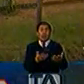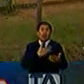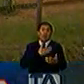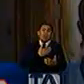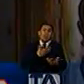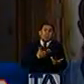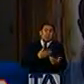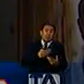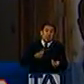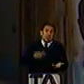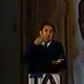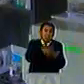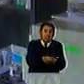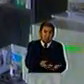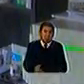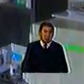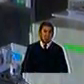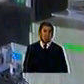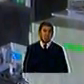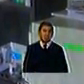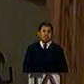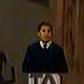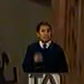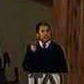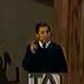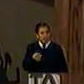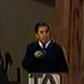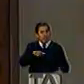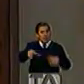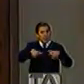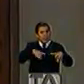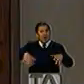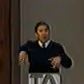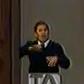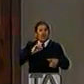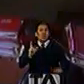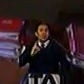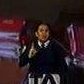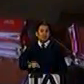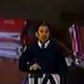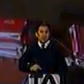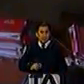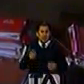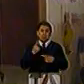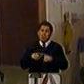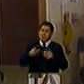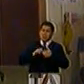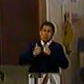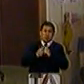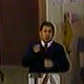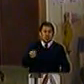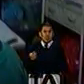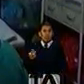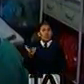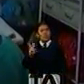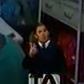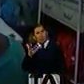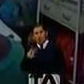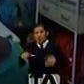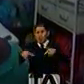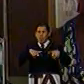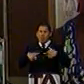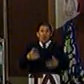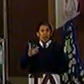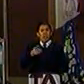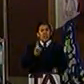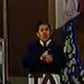escuela estuviera caída. En el sector existen 3 subcentros de salud del ministerio. Los 3 presentan las mismas necesidades: falta de espacio y